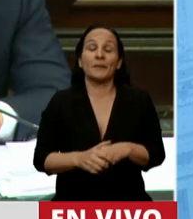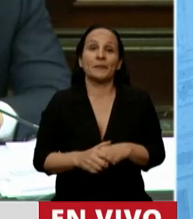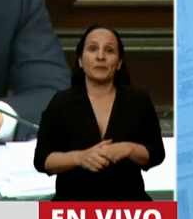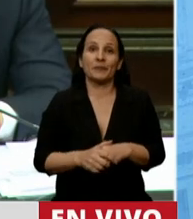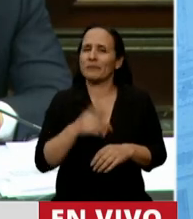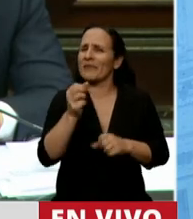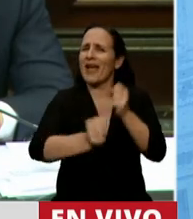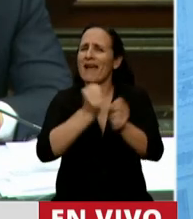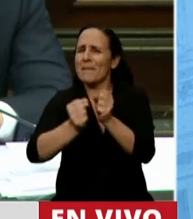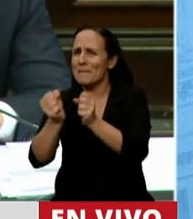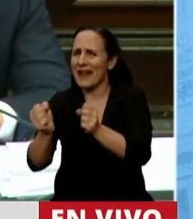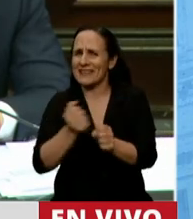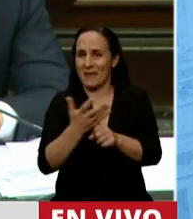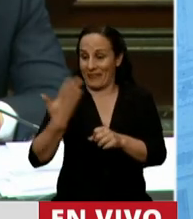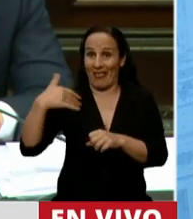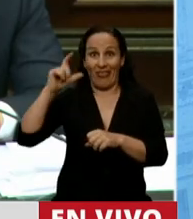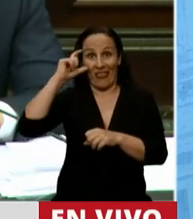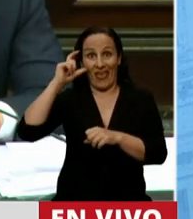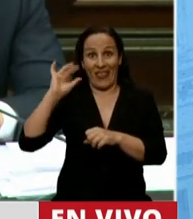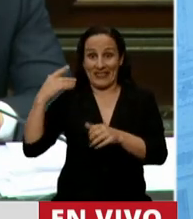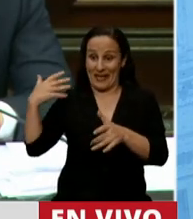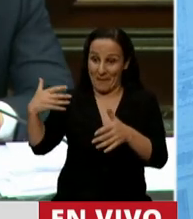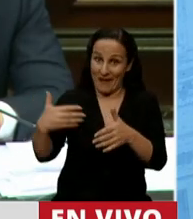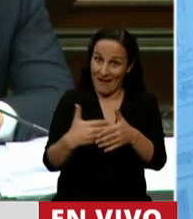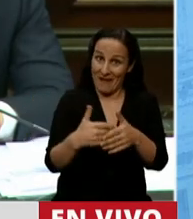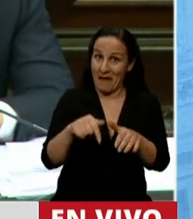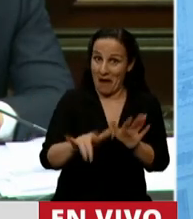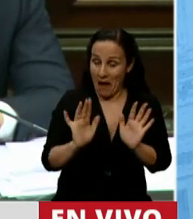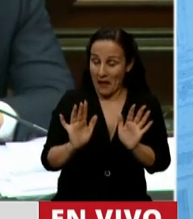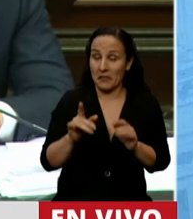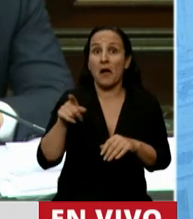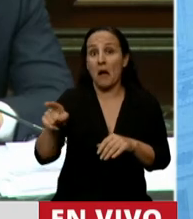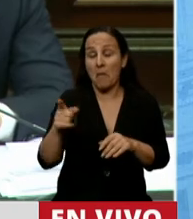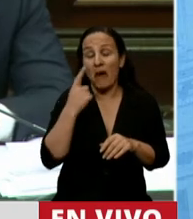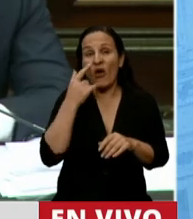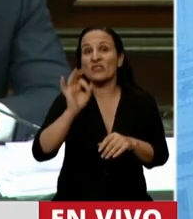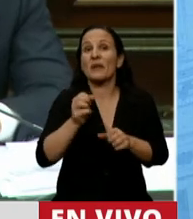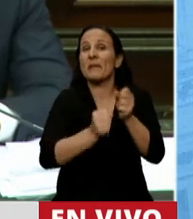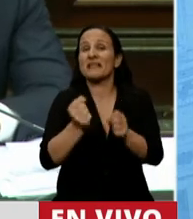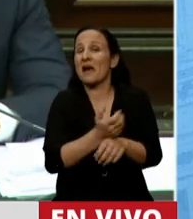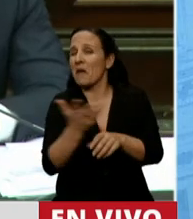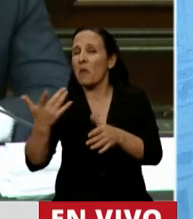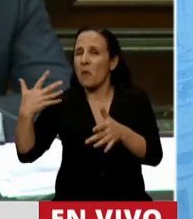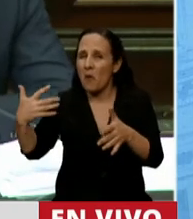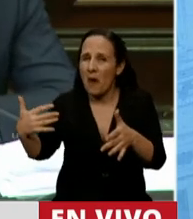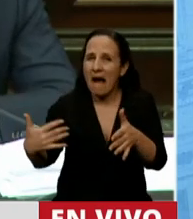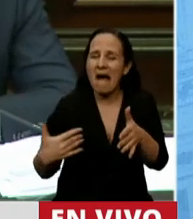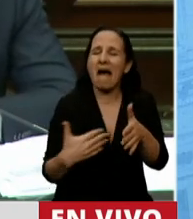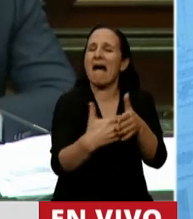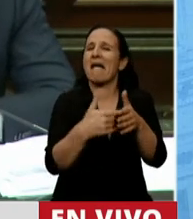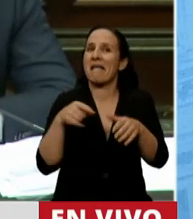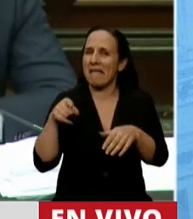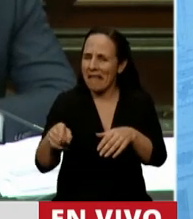¿Cuántas empresas, desde el 10 de diciembre, si quiere, a la fecha, pero puede decirnos cuántas empresas en la historia de la Administración Federal de